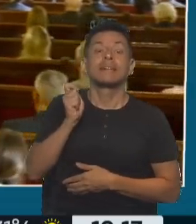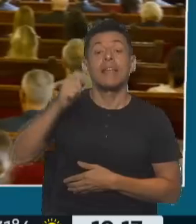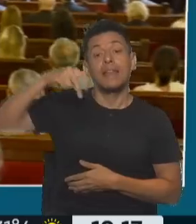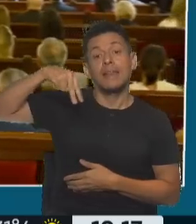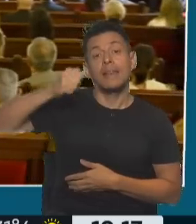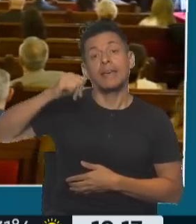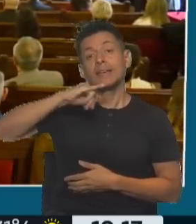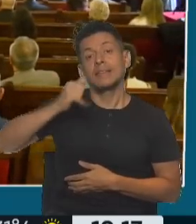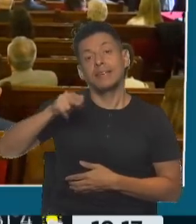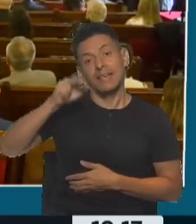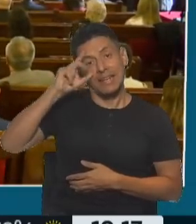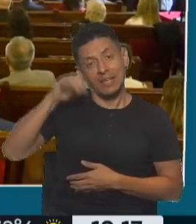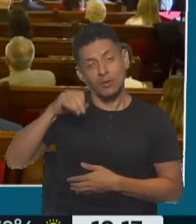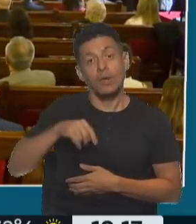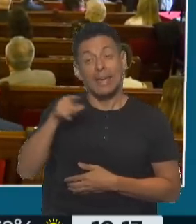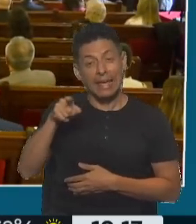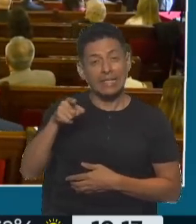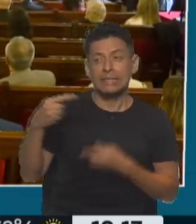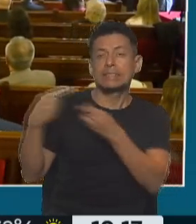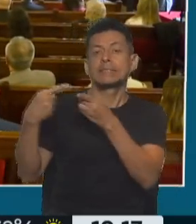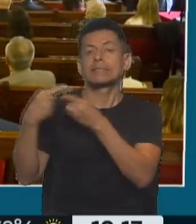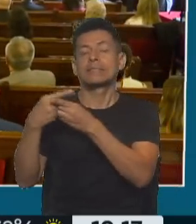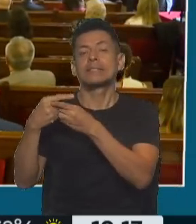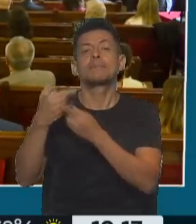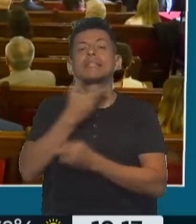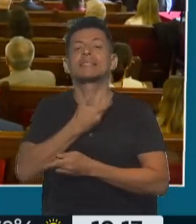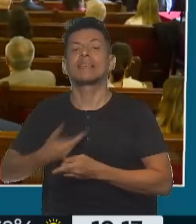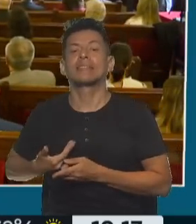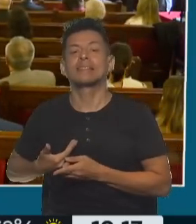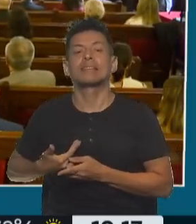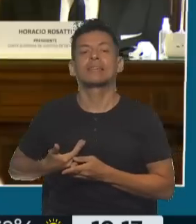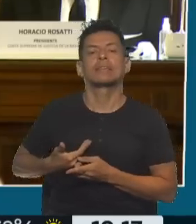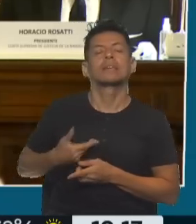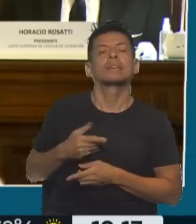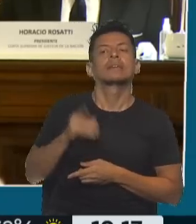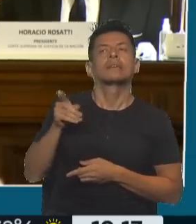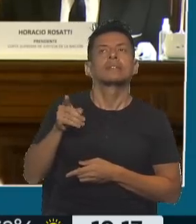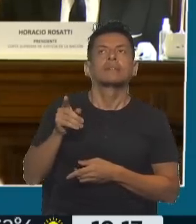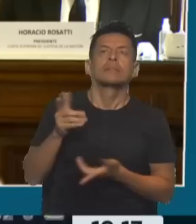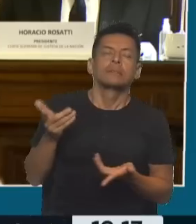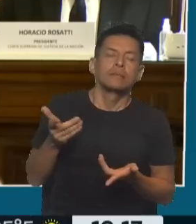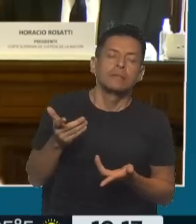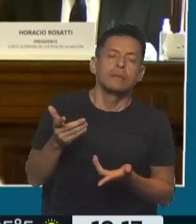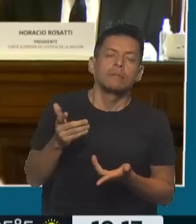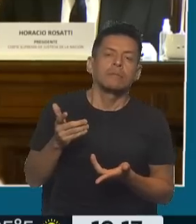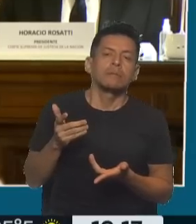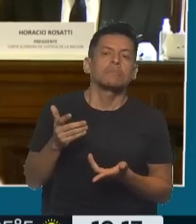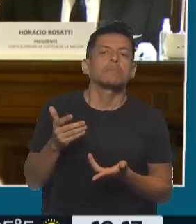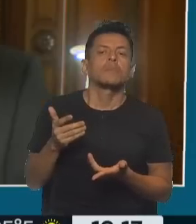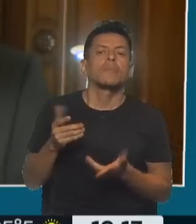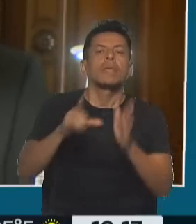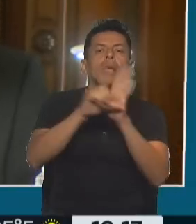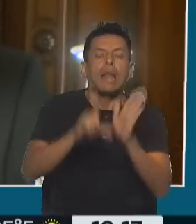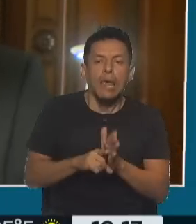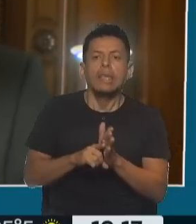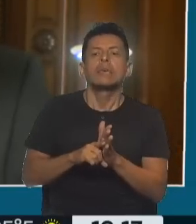lo sale a cruzar al presidente porque planteaba el tema de poder derogar las leyes de